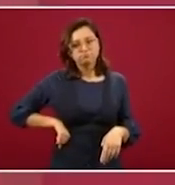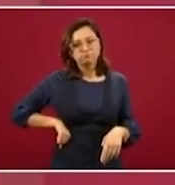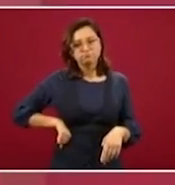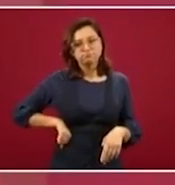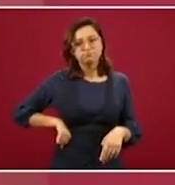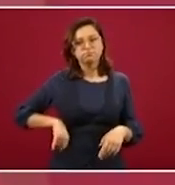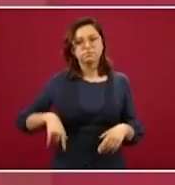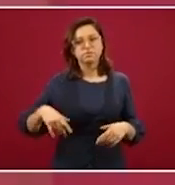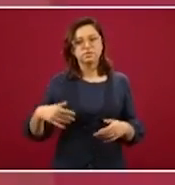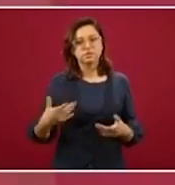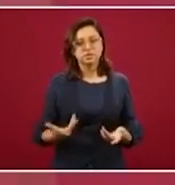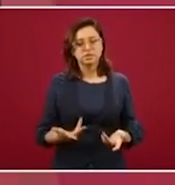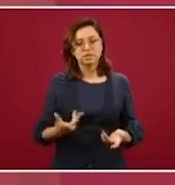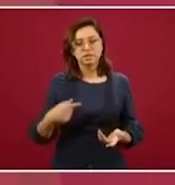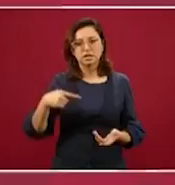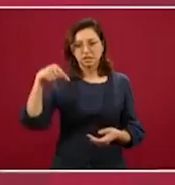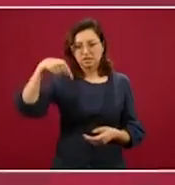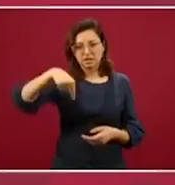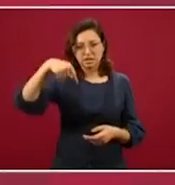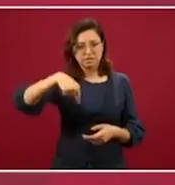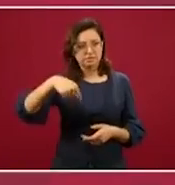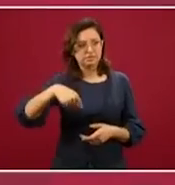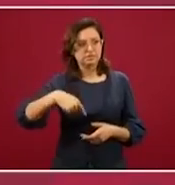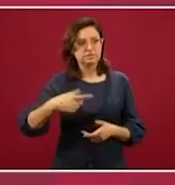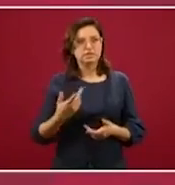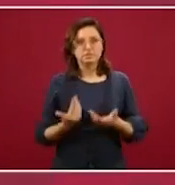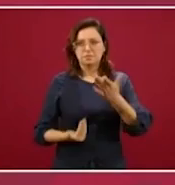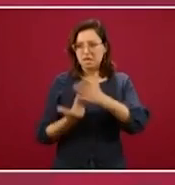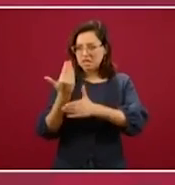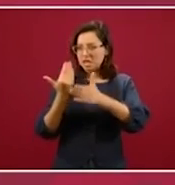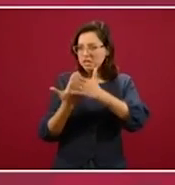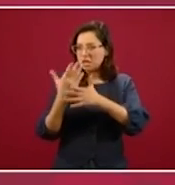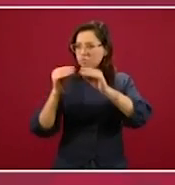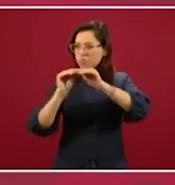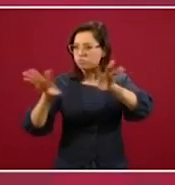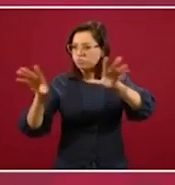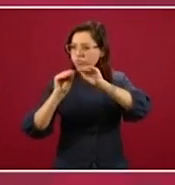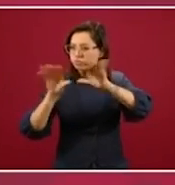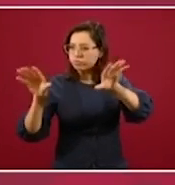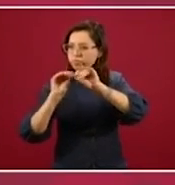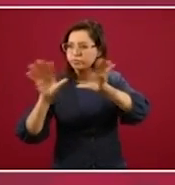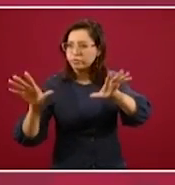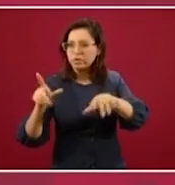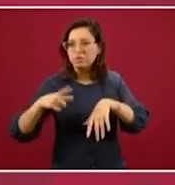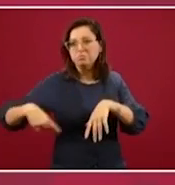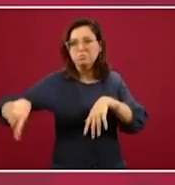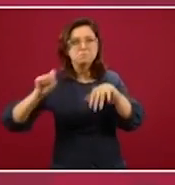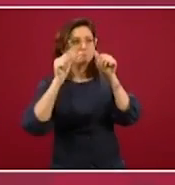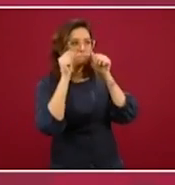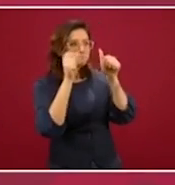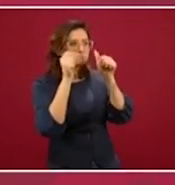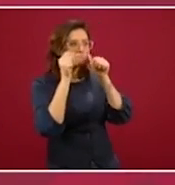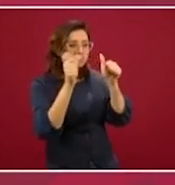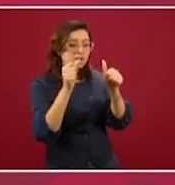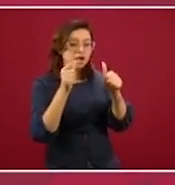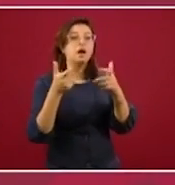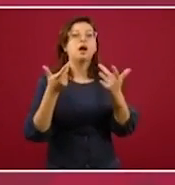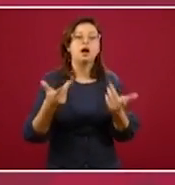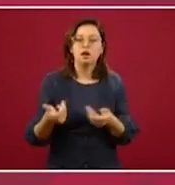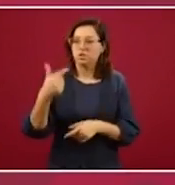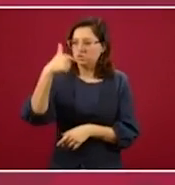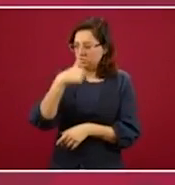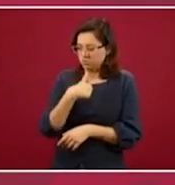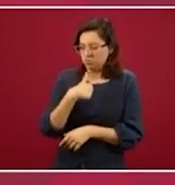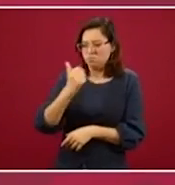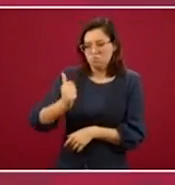se transmite en estas conferencias y yo voy a estar informando cada vez